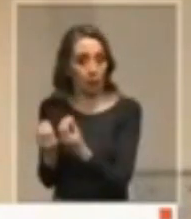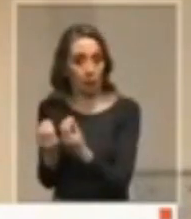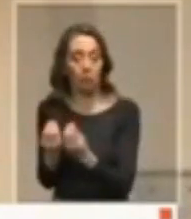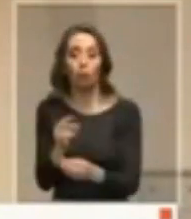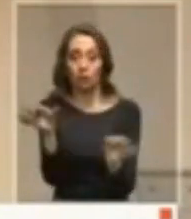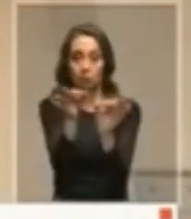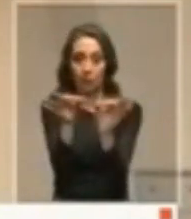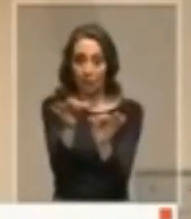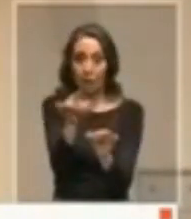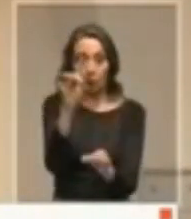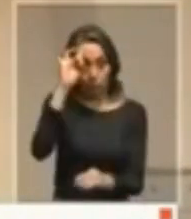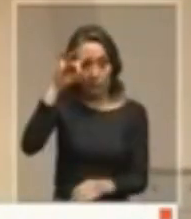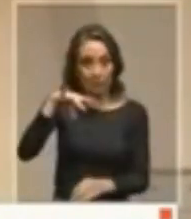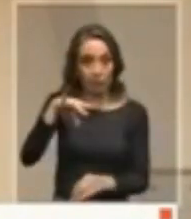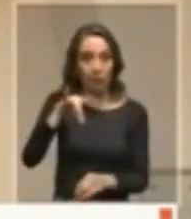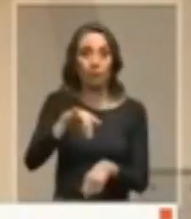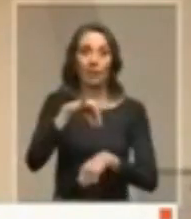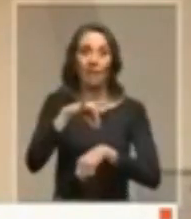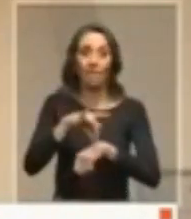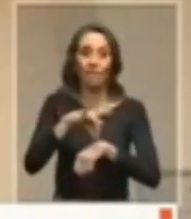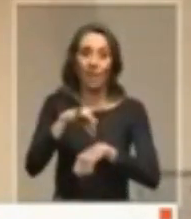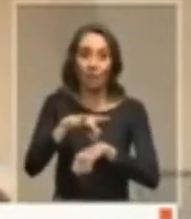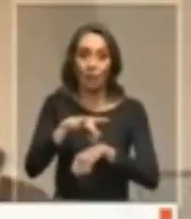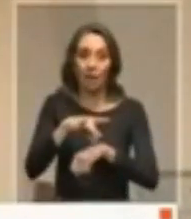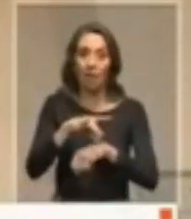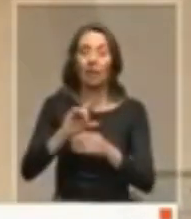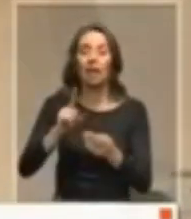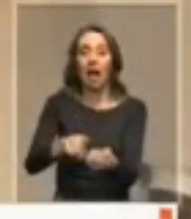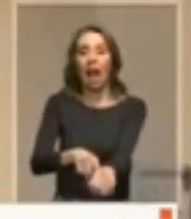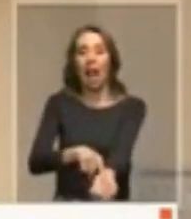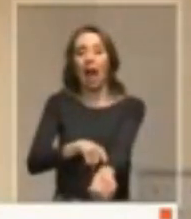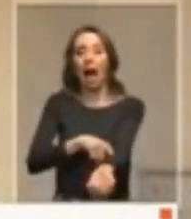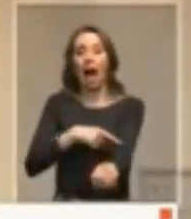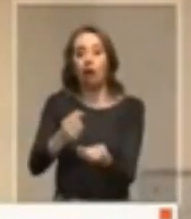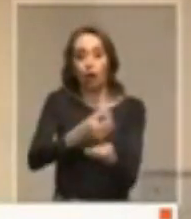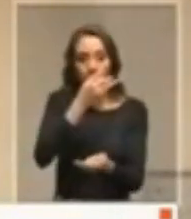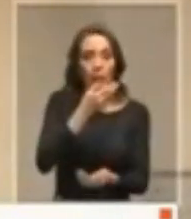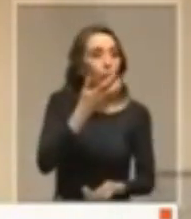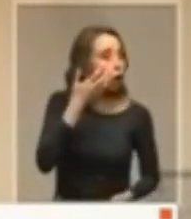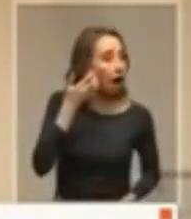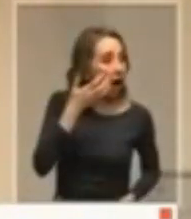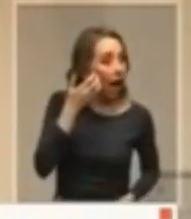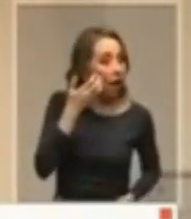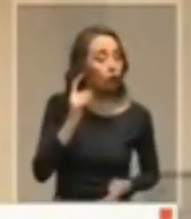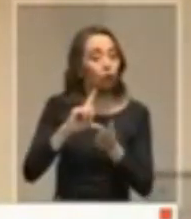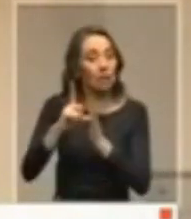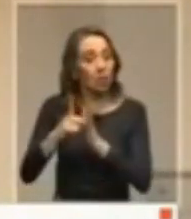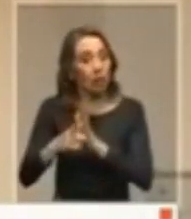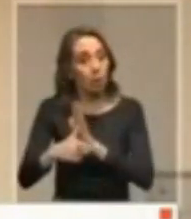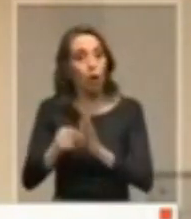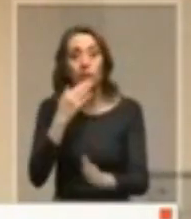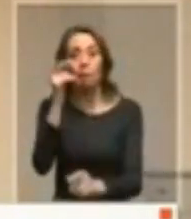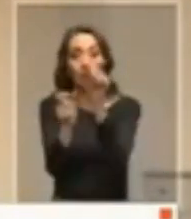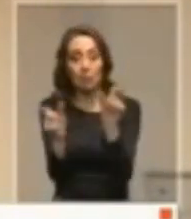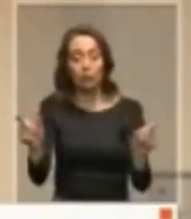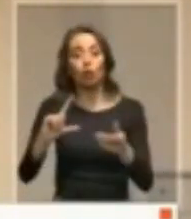saber que se trata de una enfermedad de tratamiento muy largo, tanto en los felinos como también en las